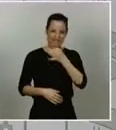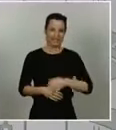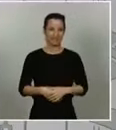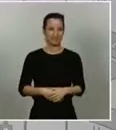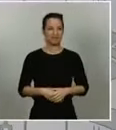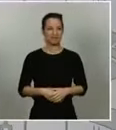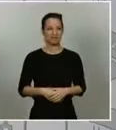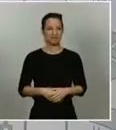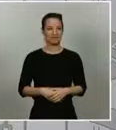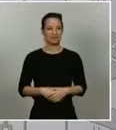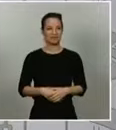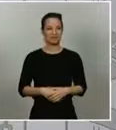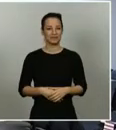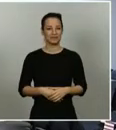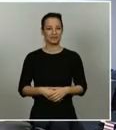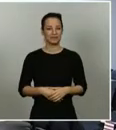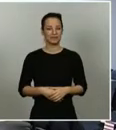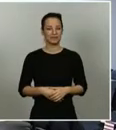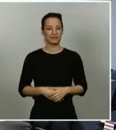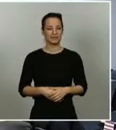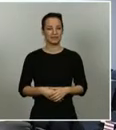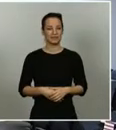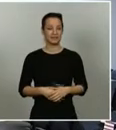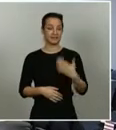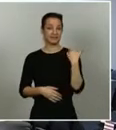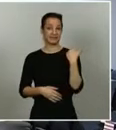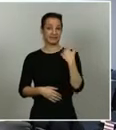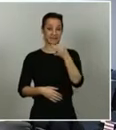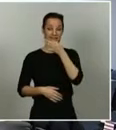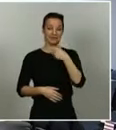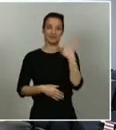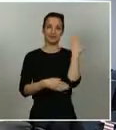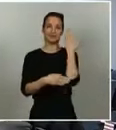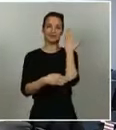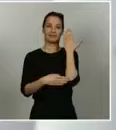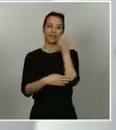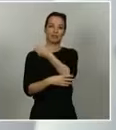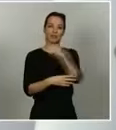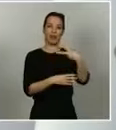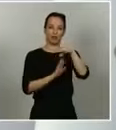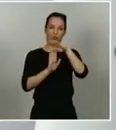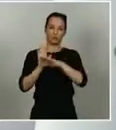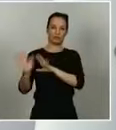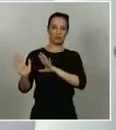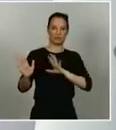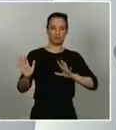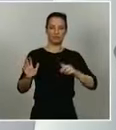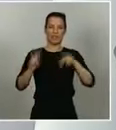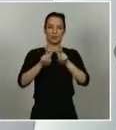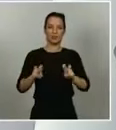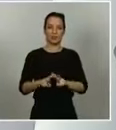unos resultados preliminares del Estudio Nacional de Seroepidemiología de la infección por SARS-CoV-2 en nuestro